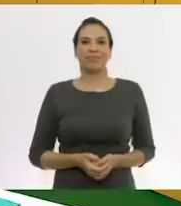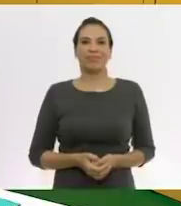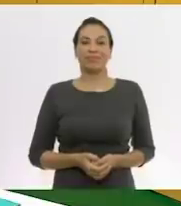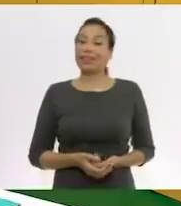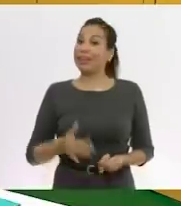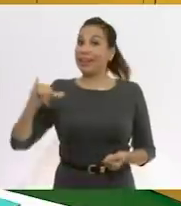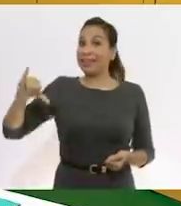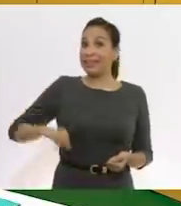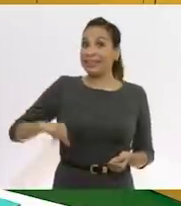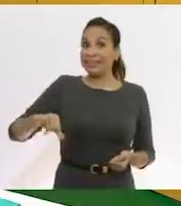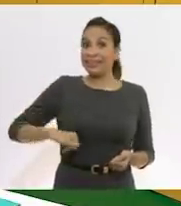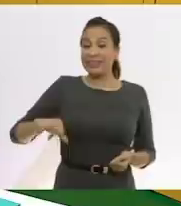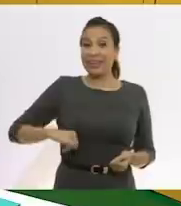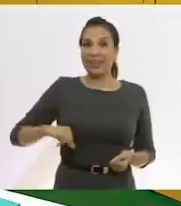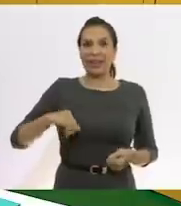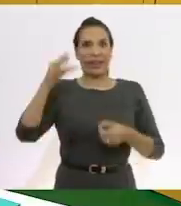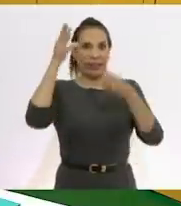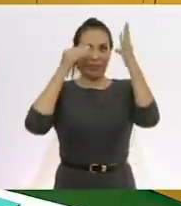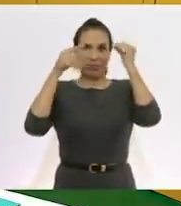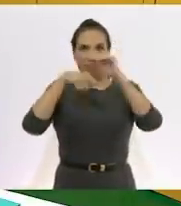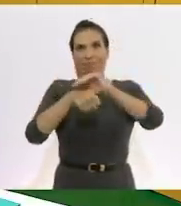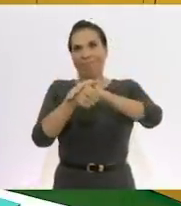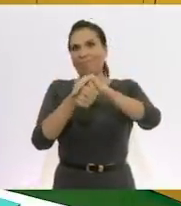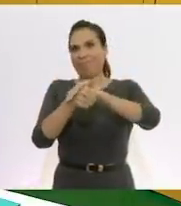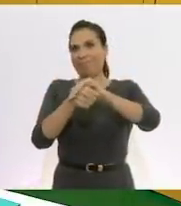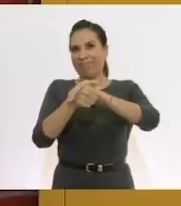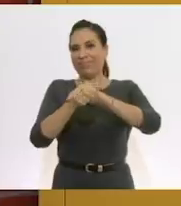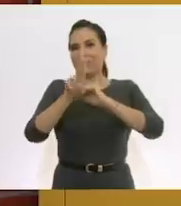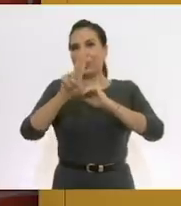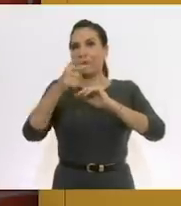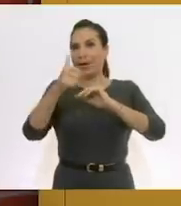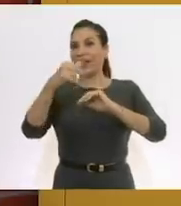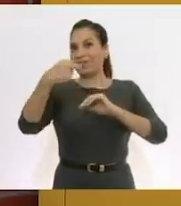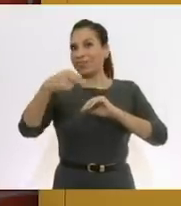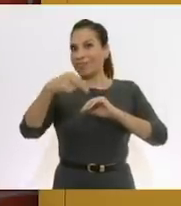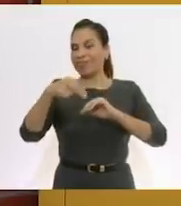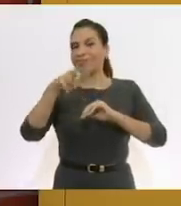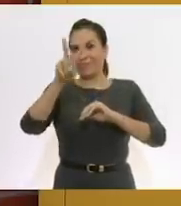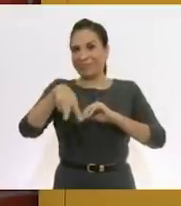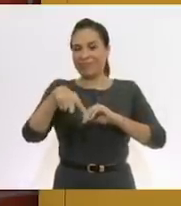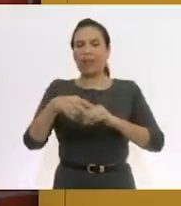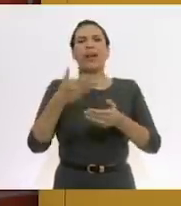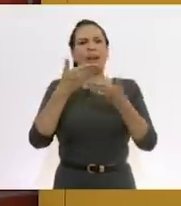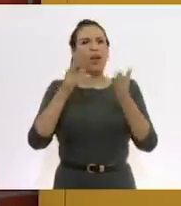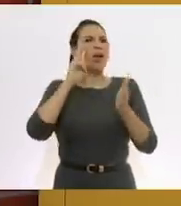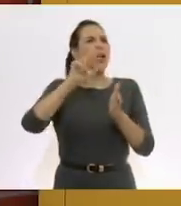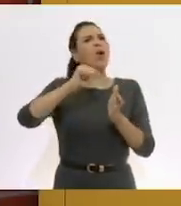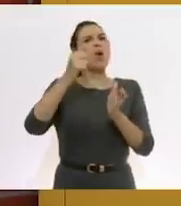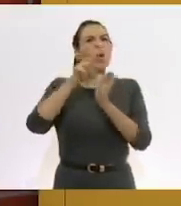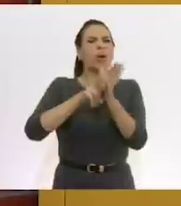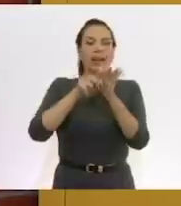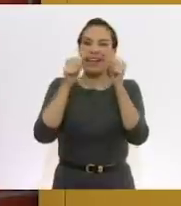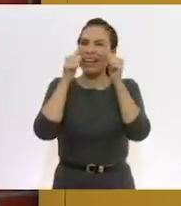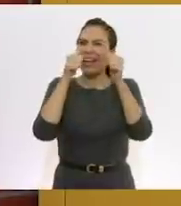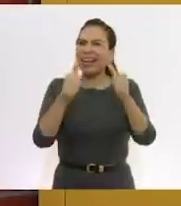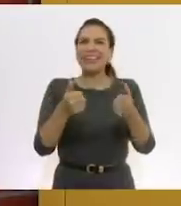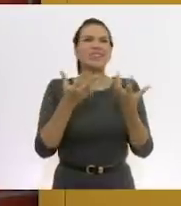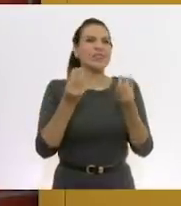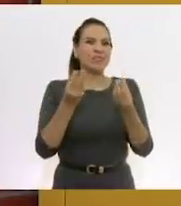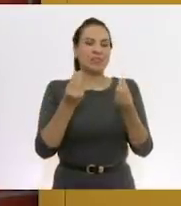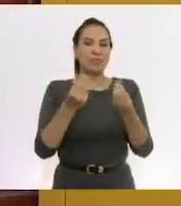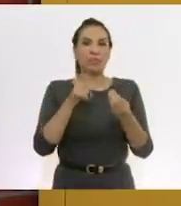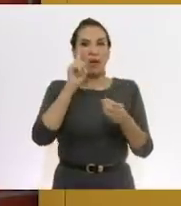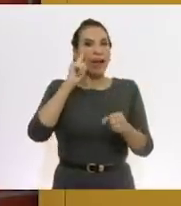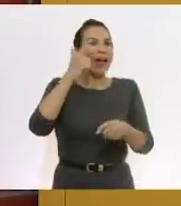¡Qué interesante es lo que aprendió Uga la tortuga, ¿verdad? Vamos a ver un nuevo video. Pon mucha atención para